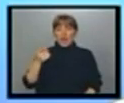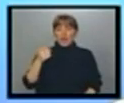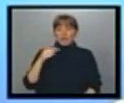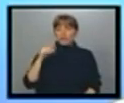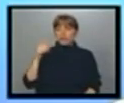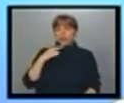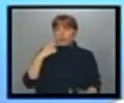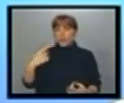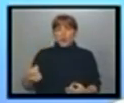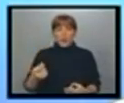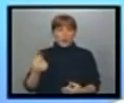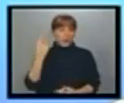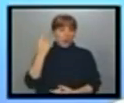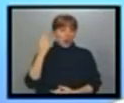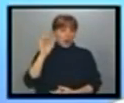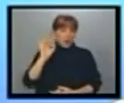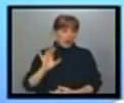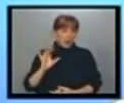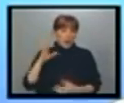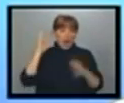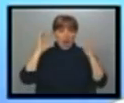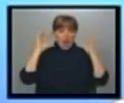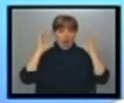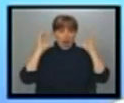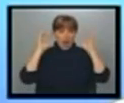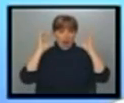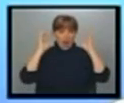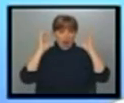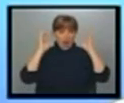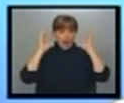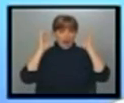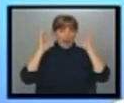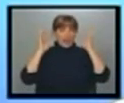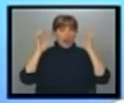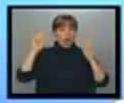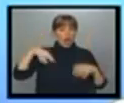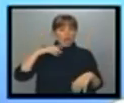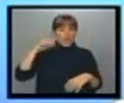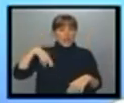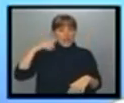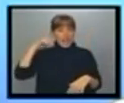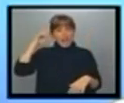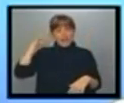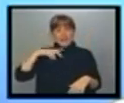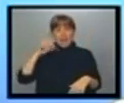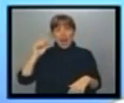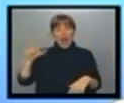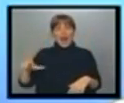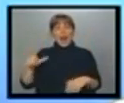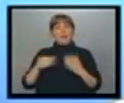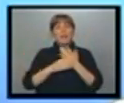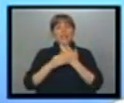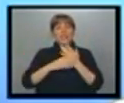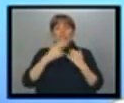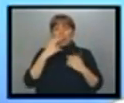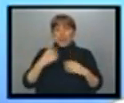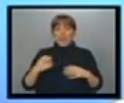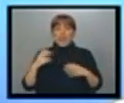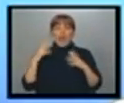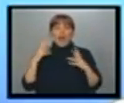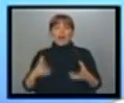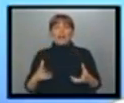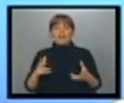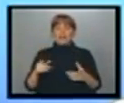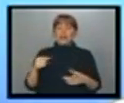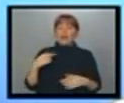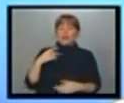habló con Radio Continental, el ministro de Energía, Aranguren, y allí dijo, no es la intención del gobierno, pero hay factores que no se pueden